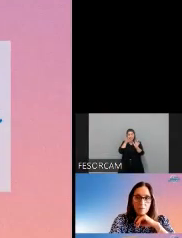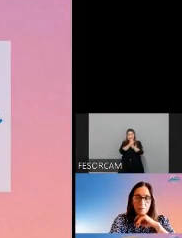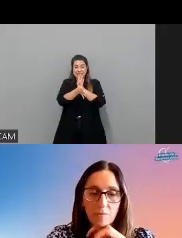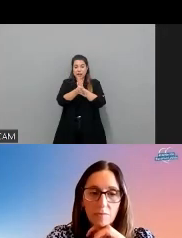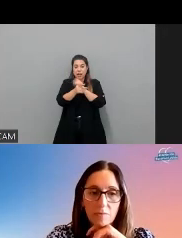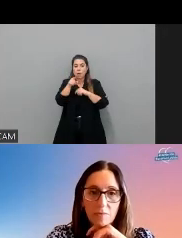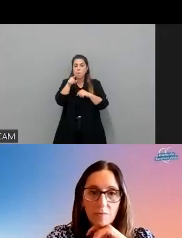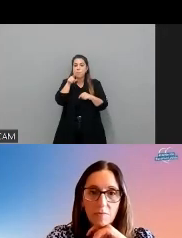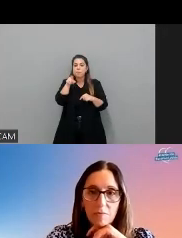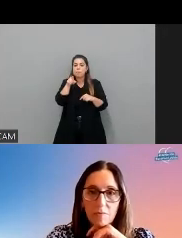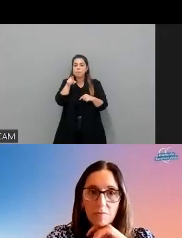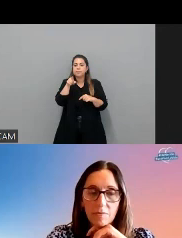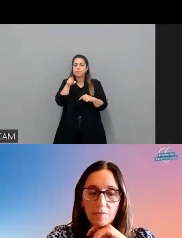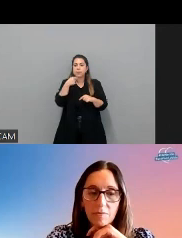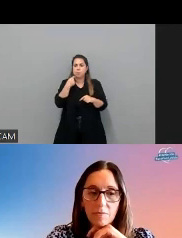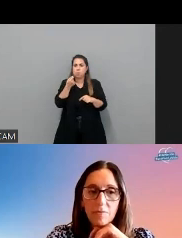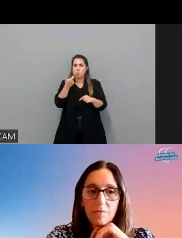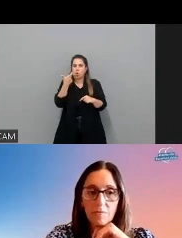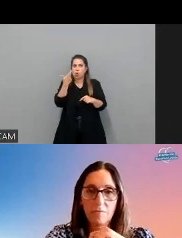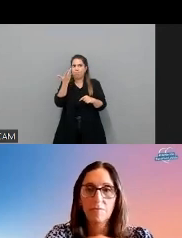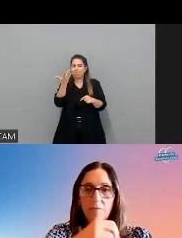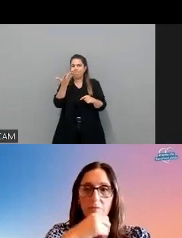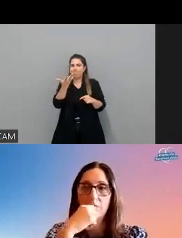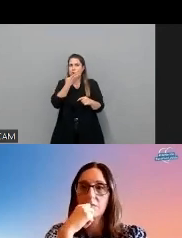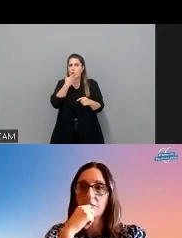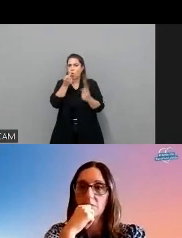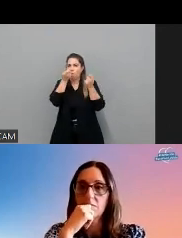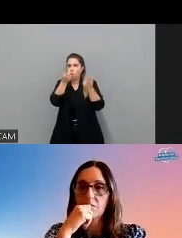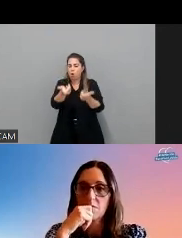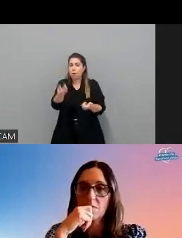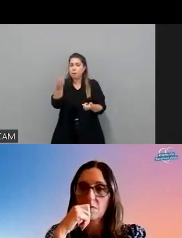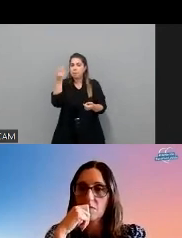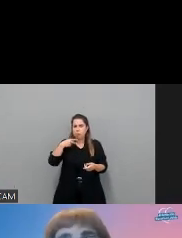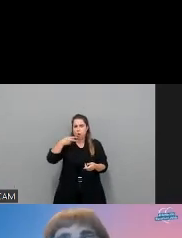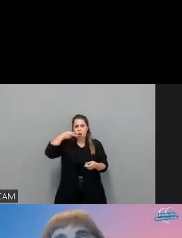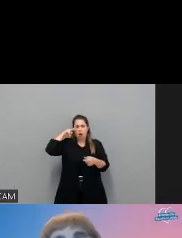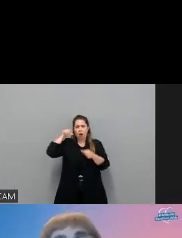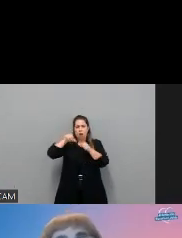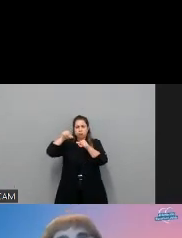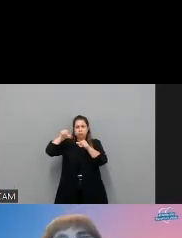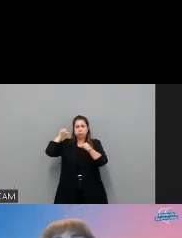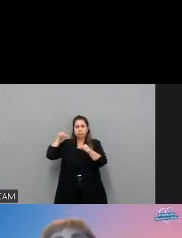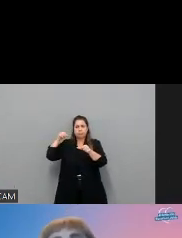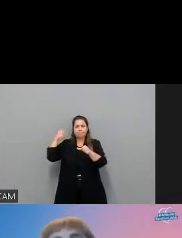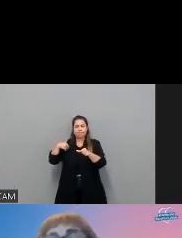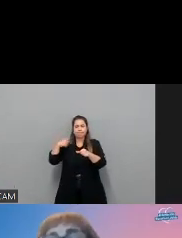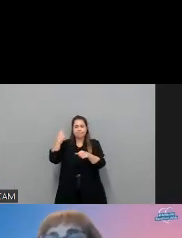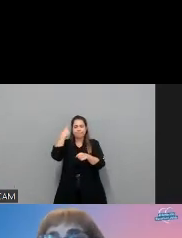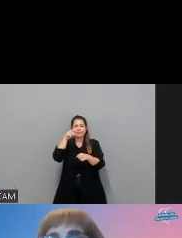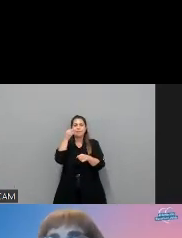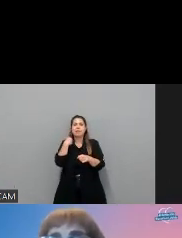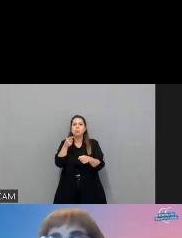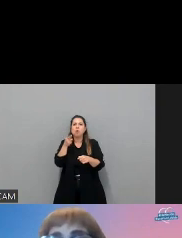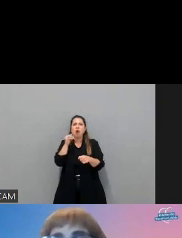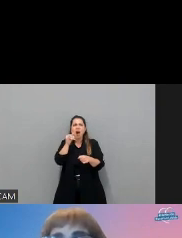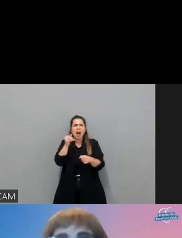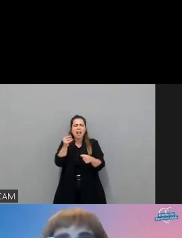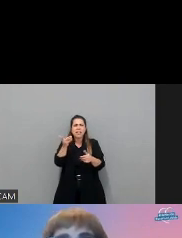muy desconocida, ¿vale? La experiencia me lo dice de esta manera, llegan demasiadas